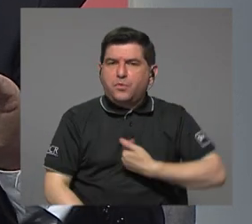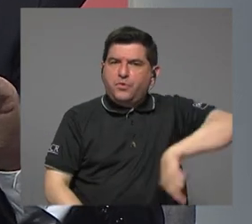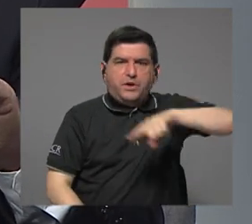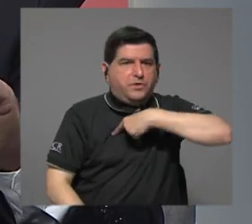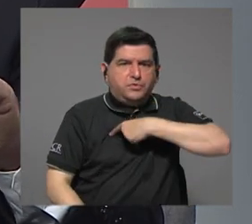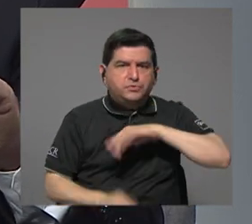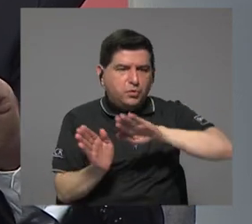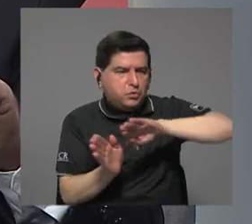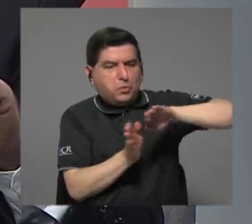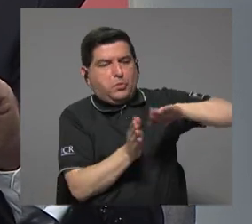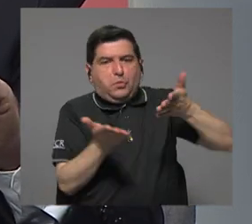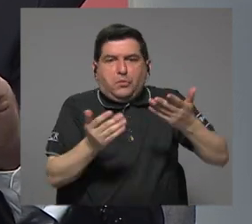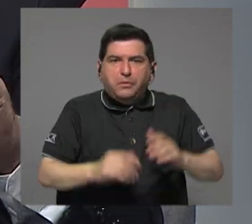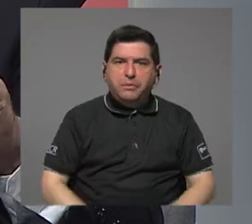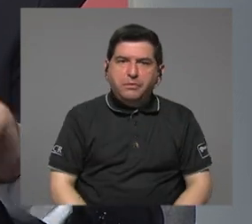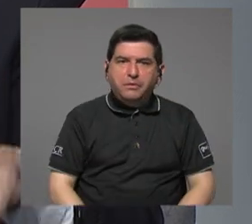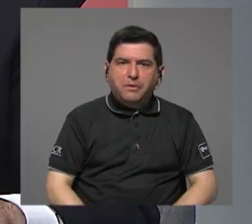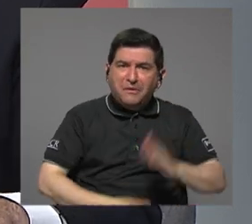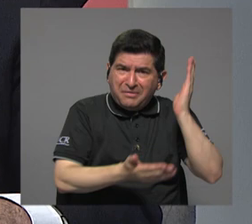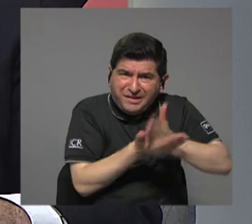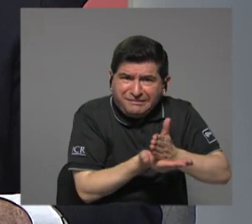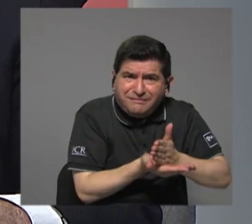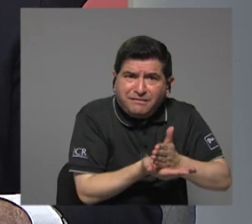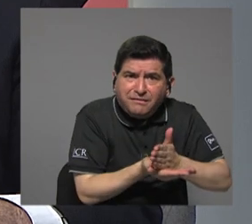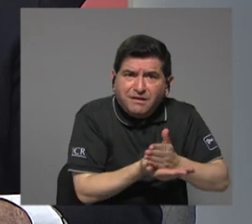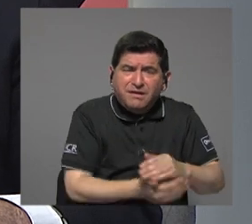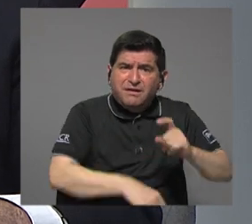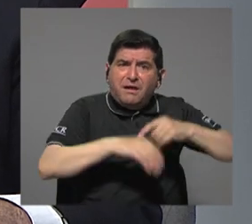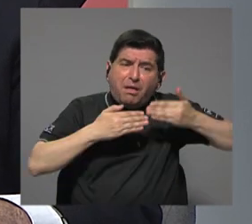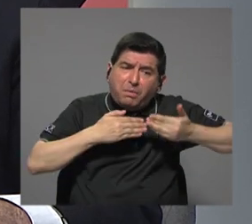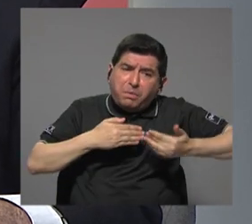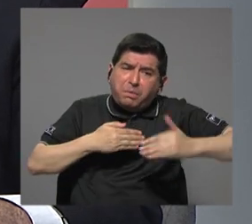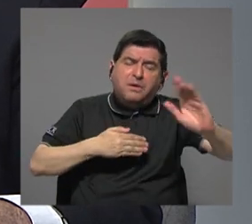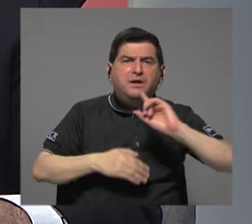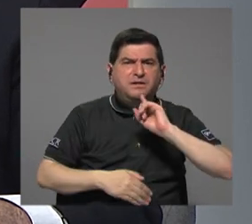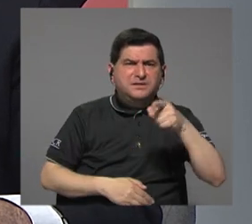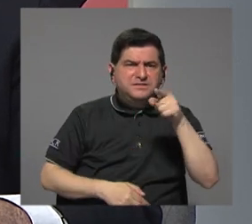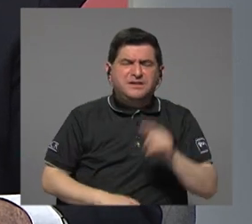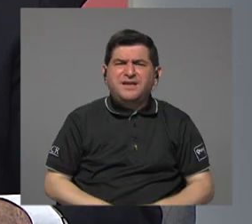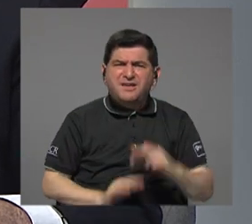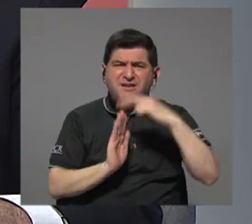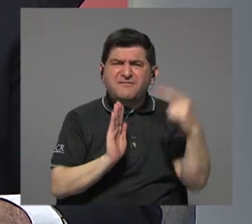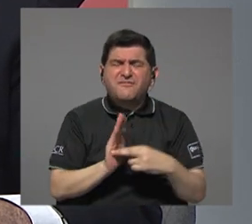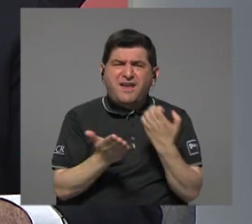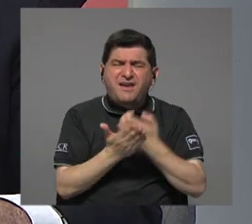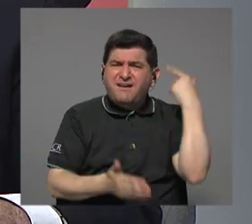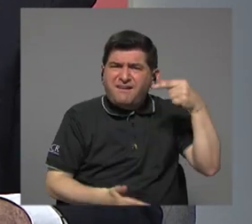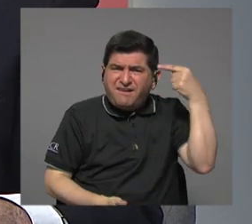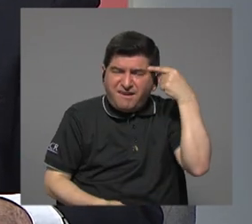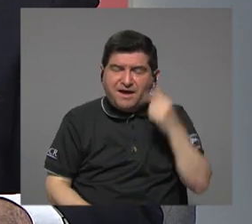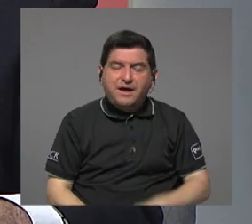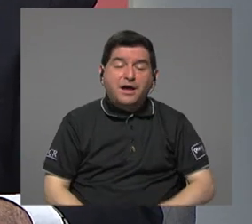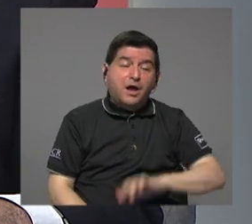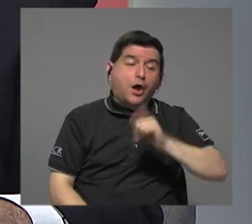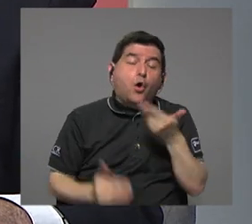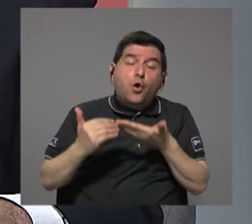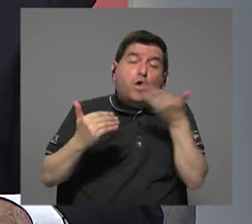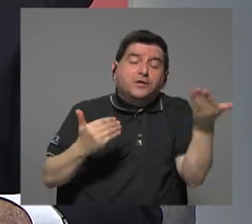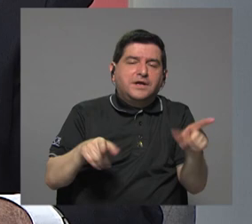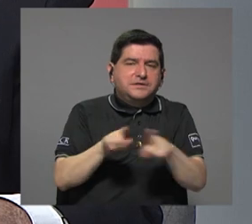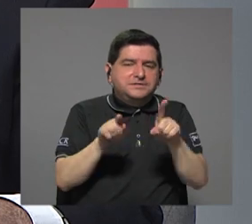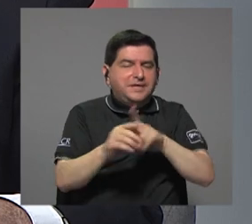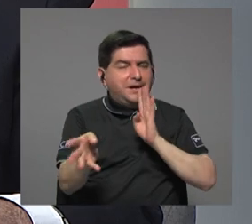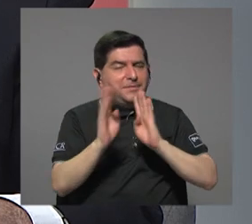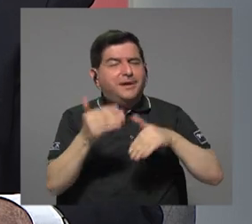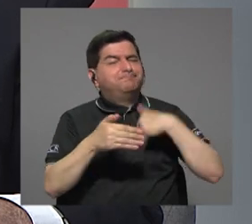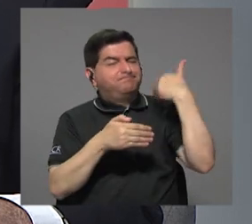de manera congelada por el tiempo que están diciendo aquí una regla fiscal que también es otra de las cosas que deberíamos